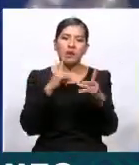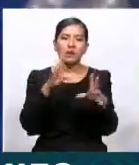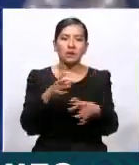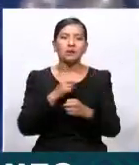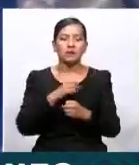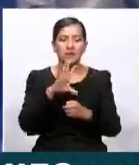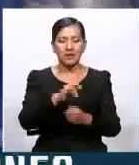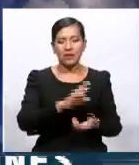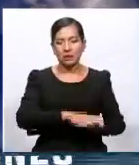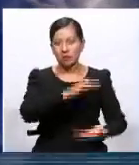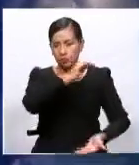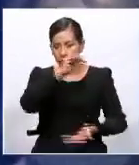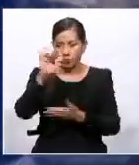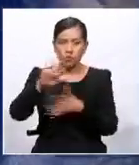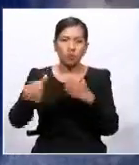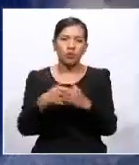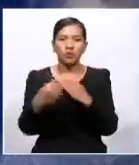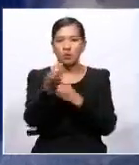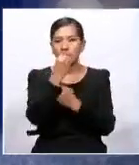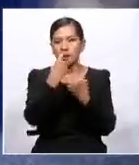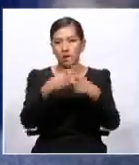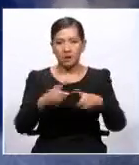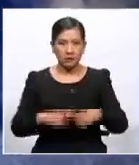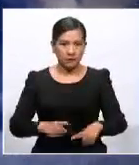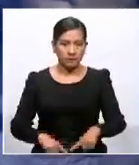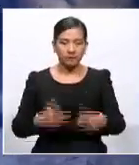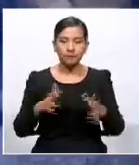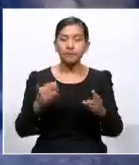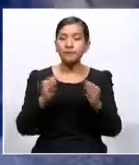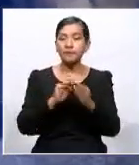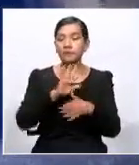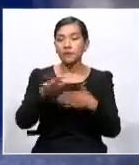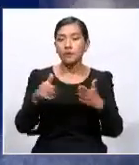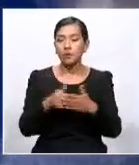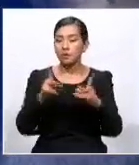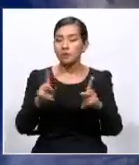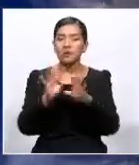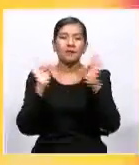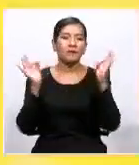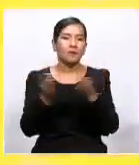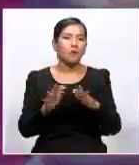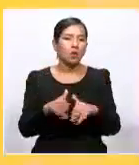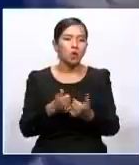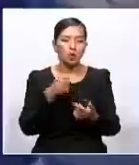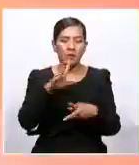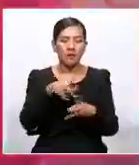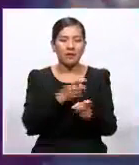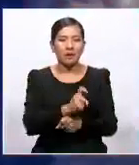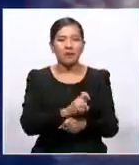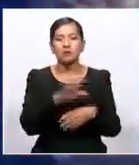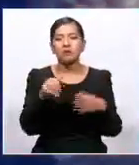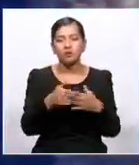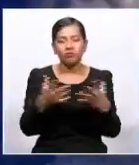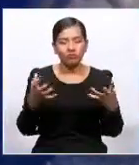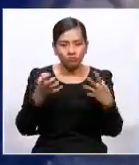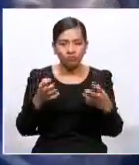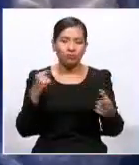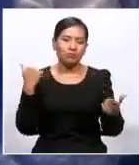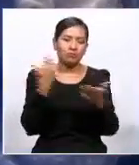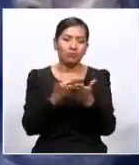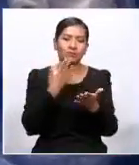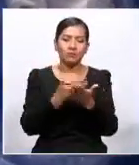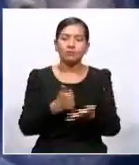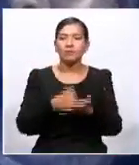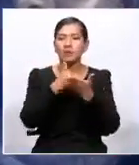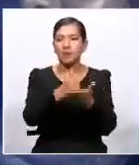alimentos. Se ha podido identificar que son muchísimas más familias las damnificadas, de manera que vamos a hacer llegar la ayuda que corresponde.